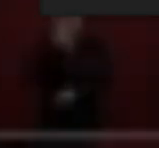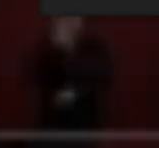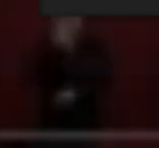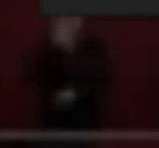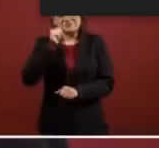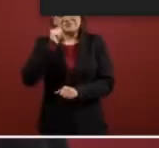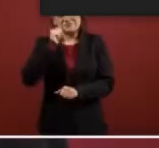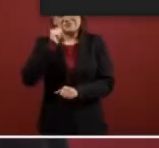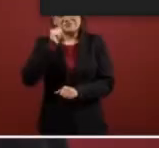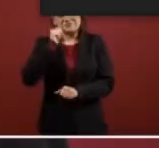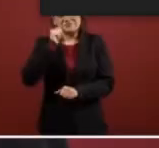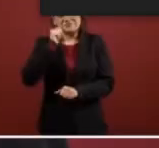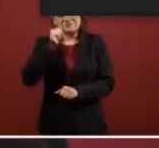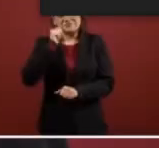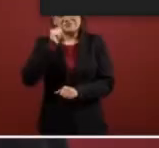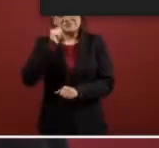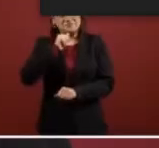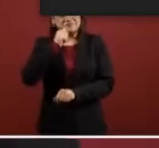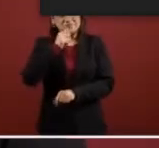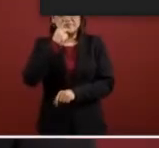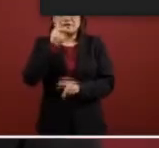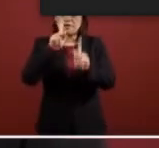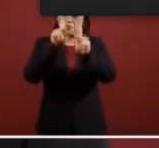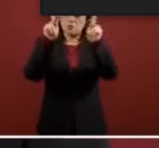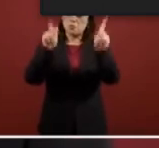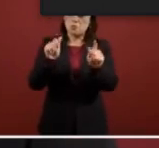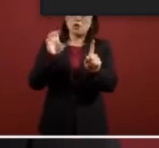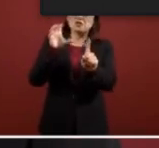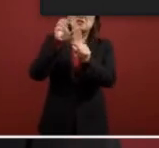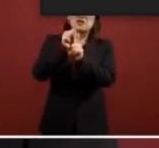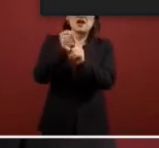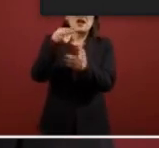A ver aquí. Nueva estrategia